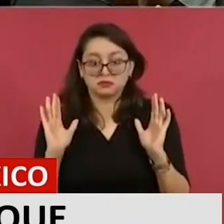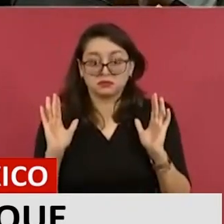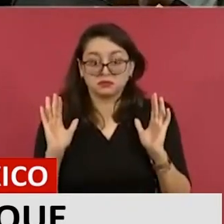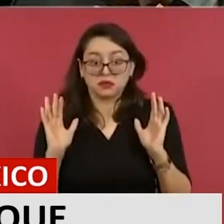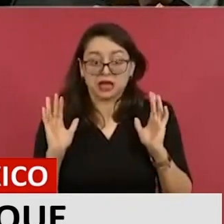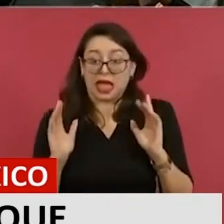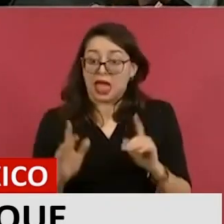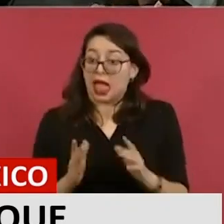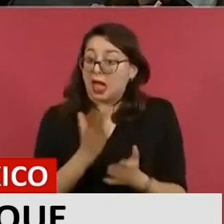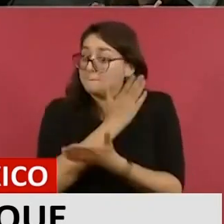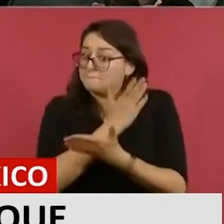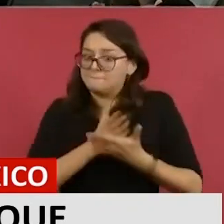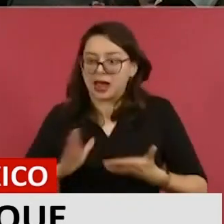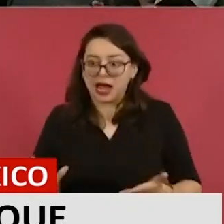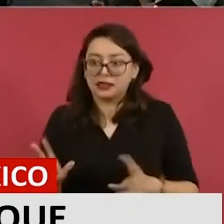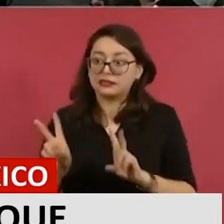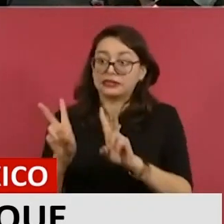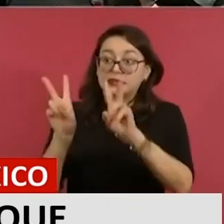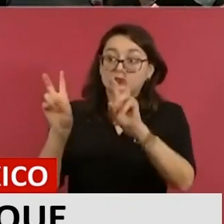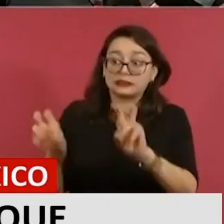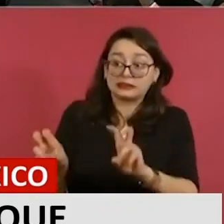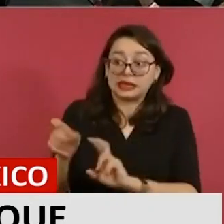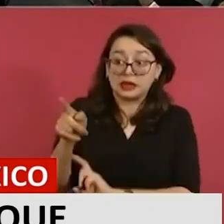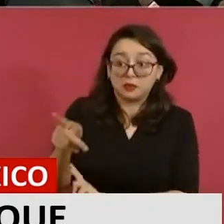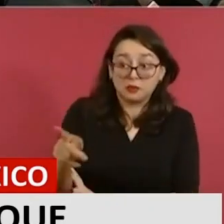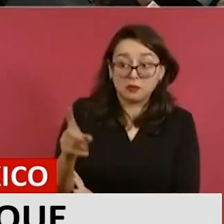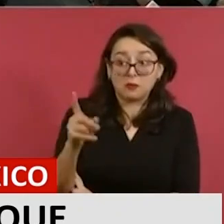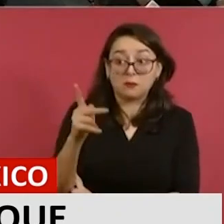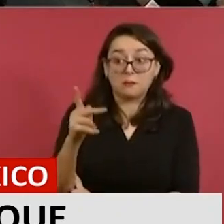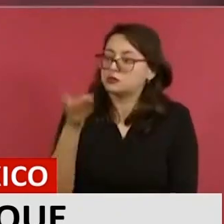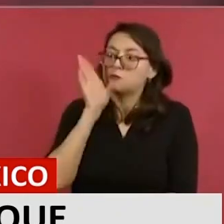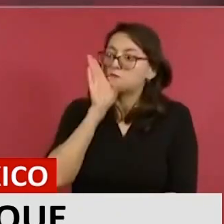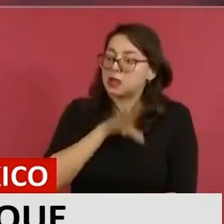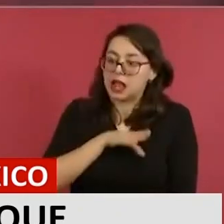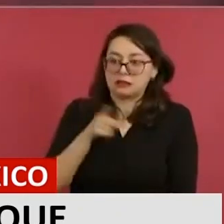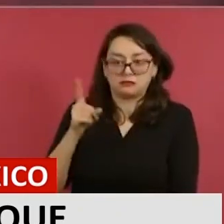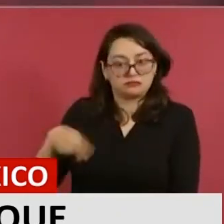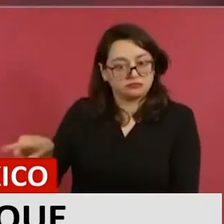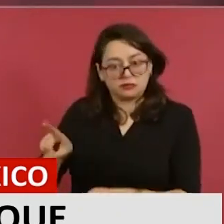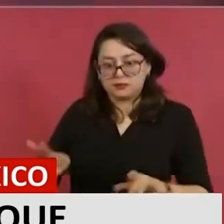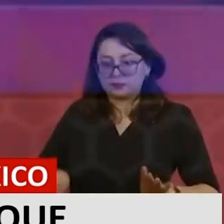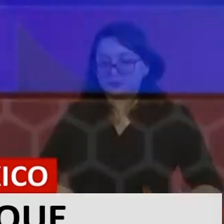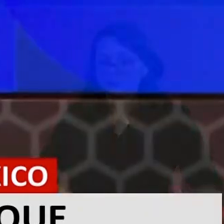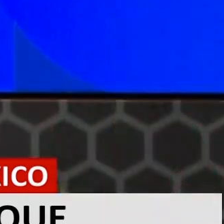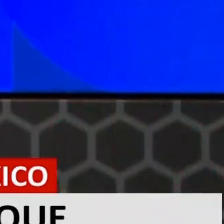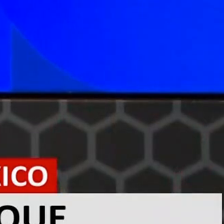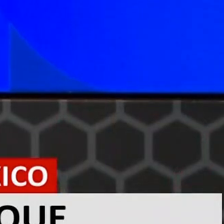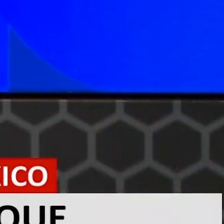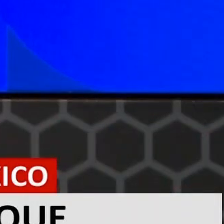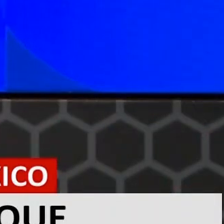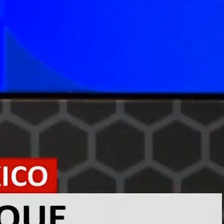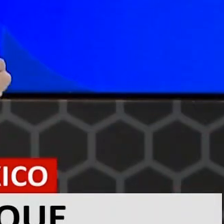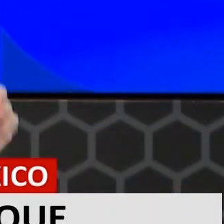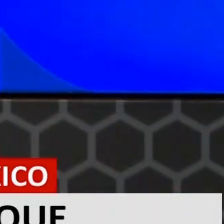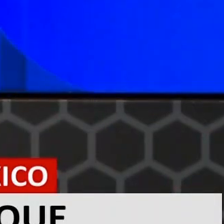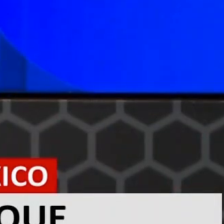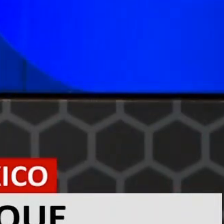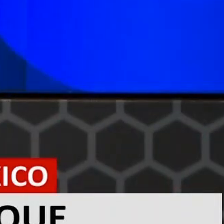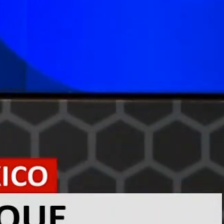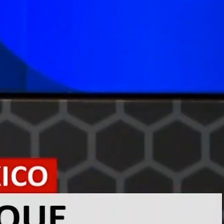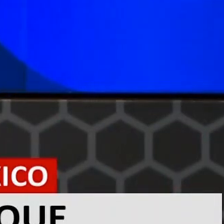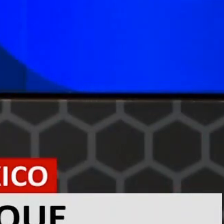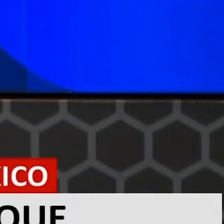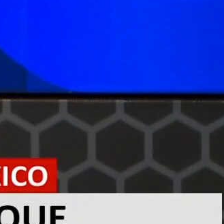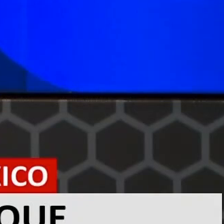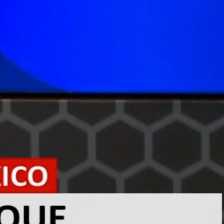que injustamente lo tienen encarcelado, la oligarquía corrupta del Perú. Muy bien,